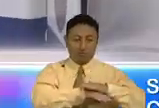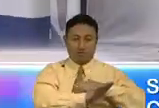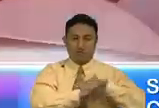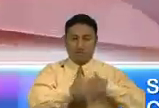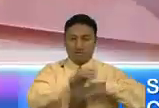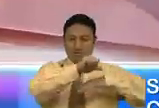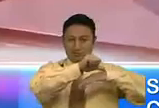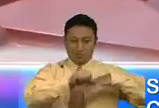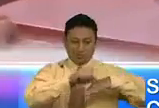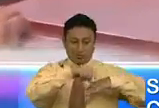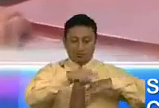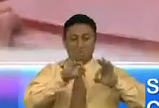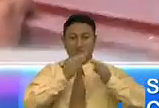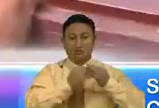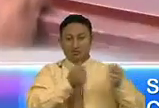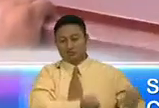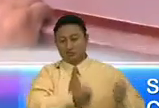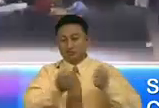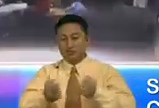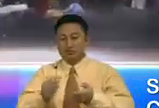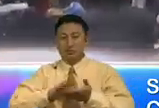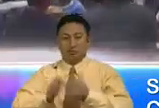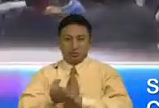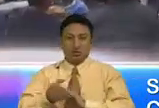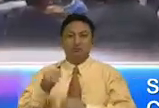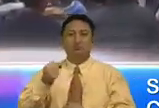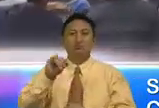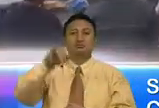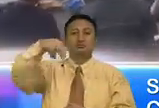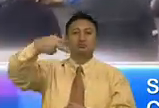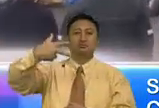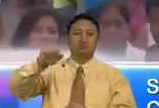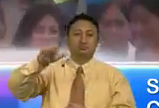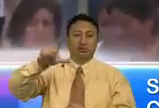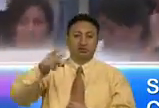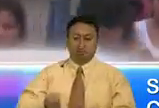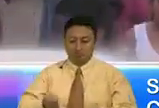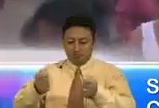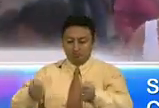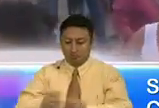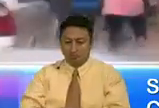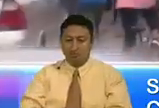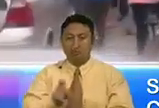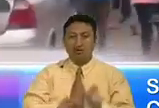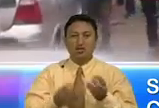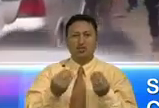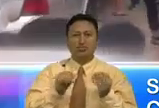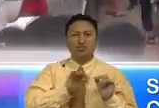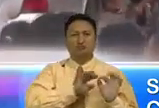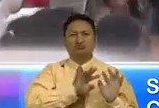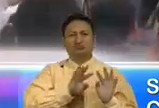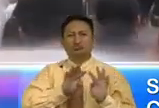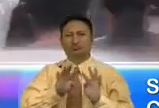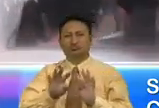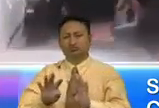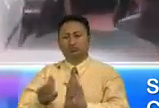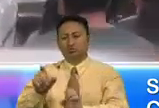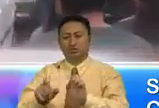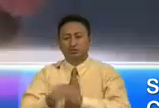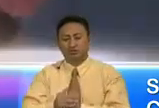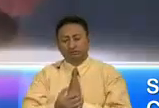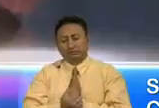autopsia trasladaron los cadáveres hasta la comuna Sinchal, de donde eran oriundos. Gran cantidad de personas se aglomeraron para recibir los